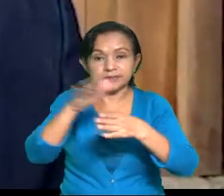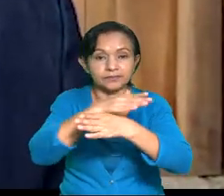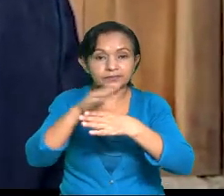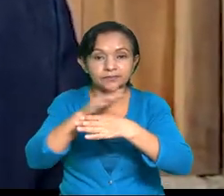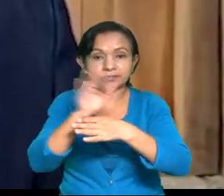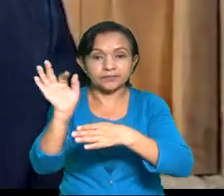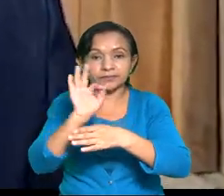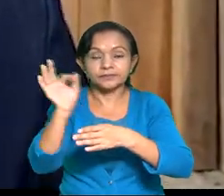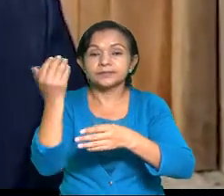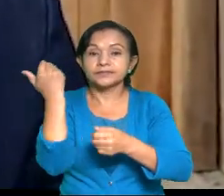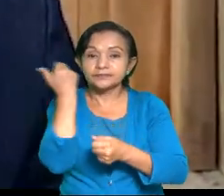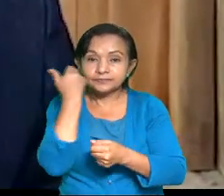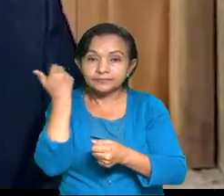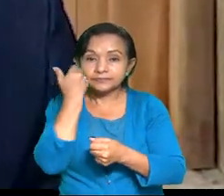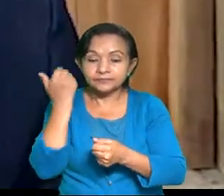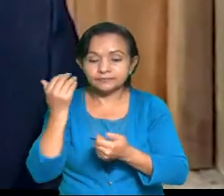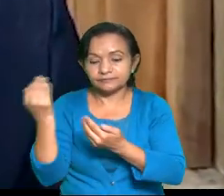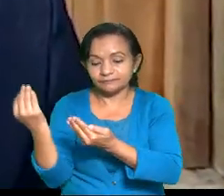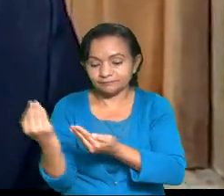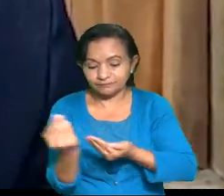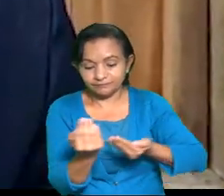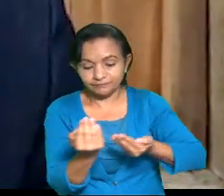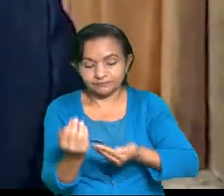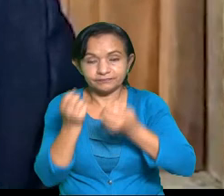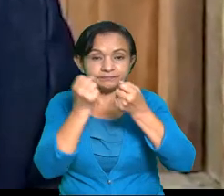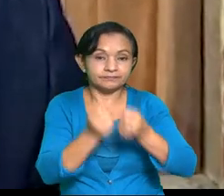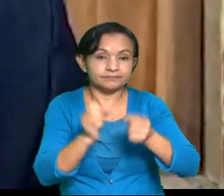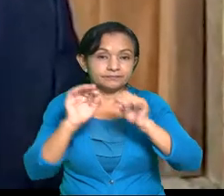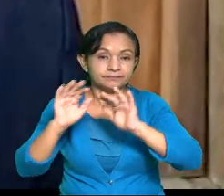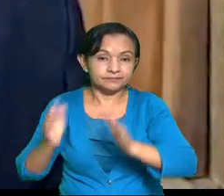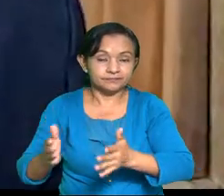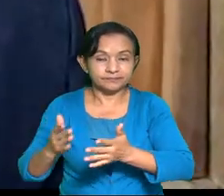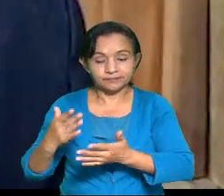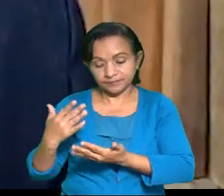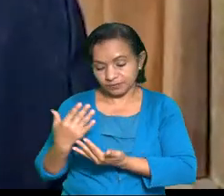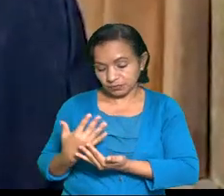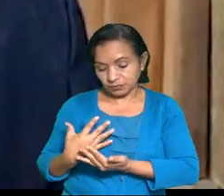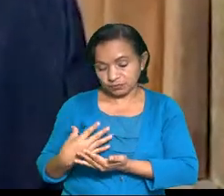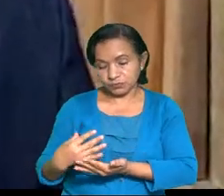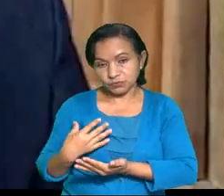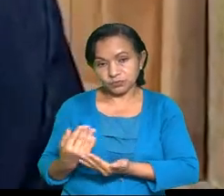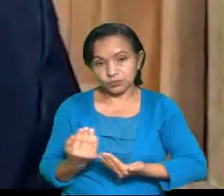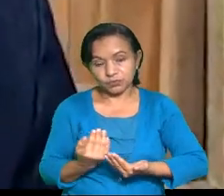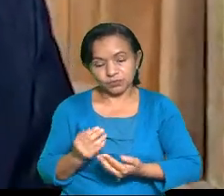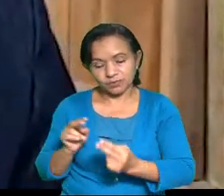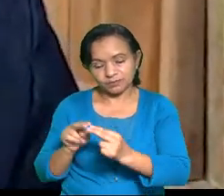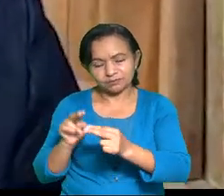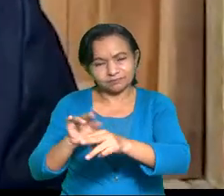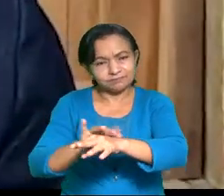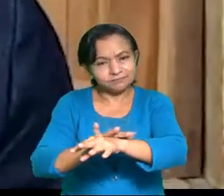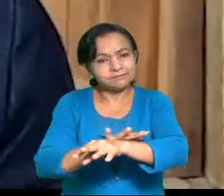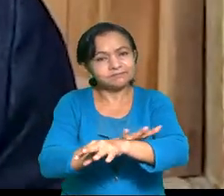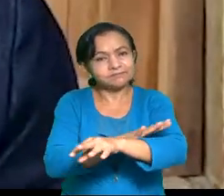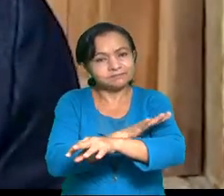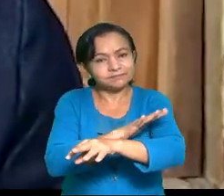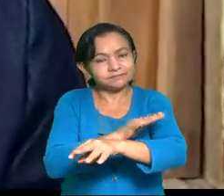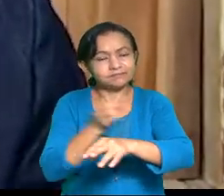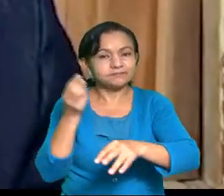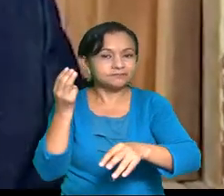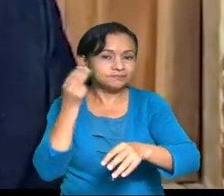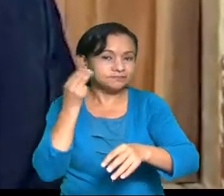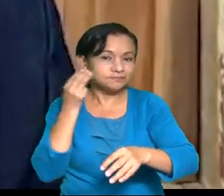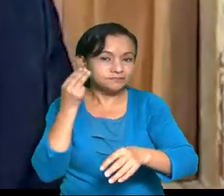de enfermedades para los niños y las niñas. La leche materna también crea un vínculo emocional entre la